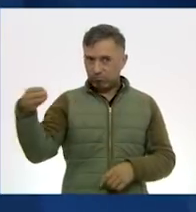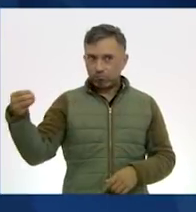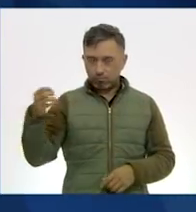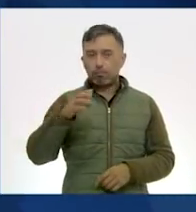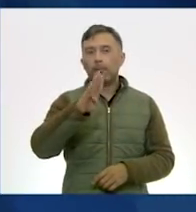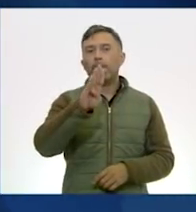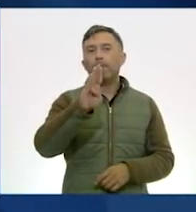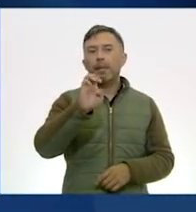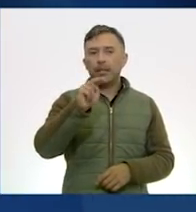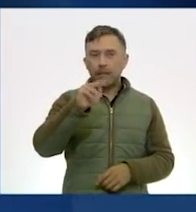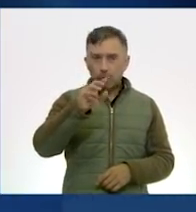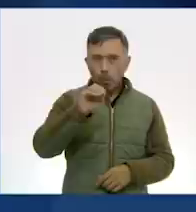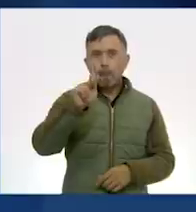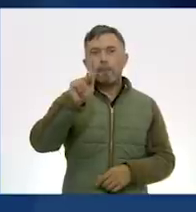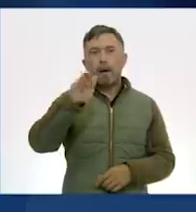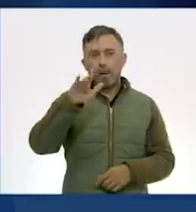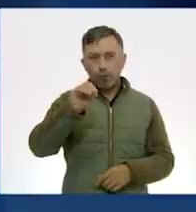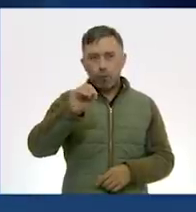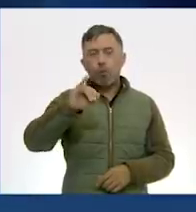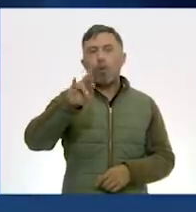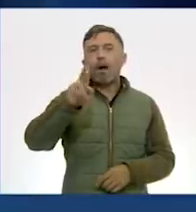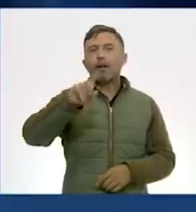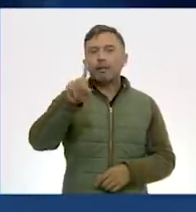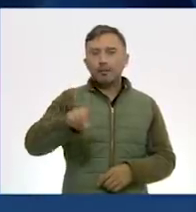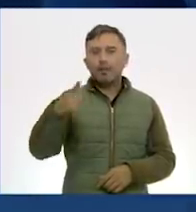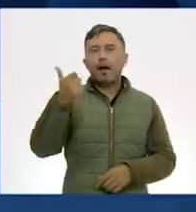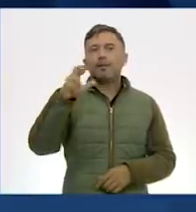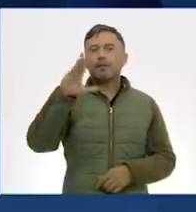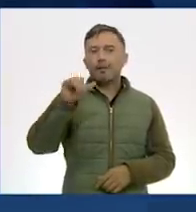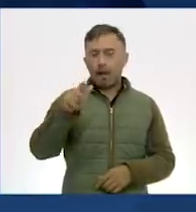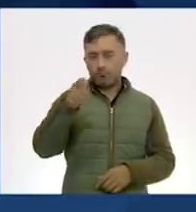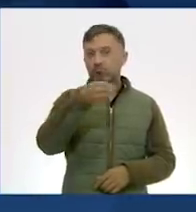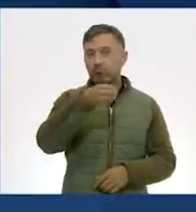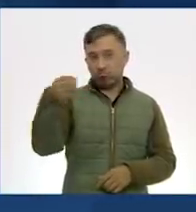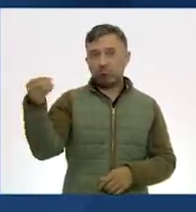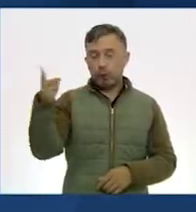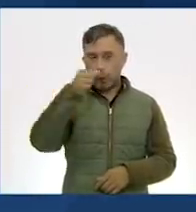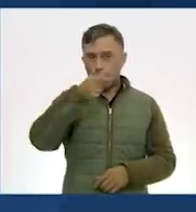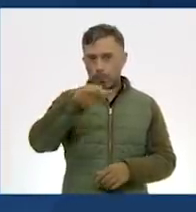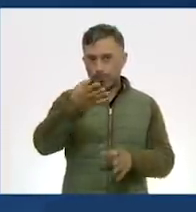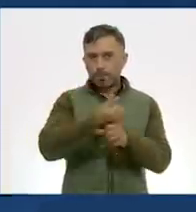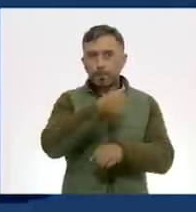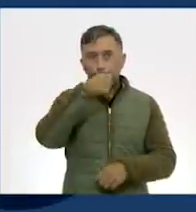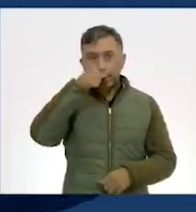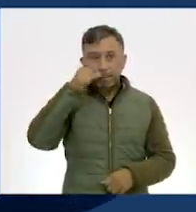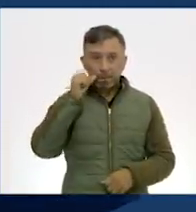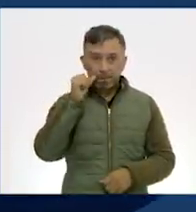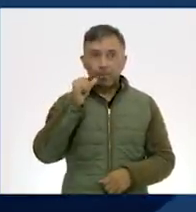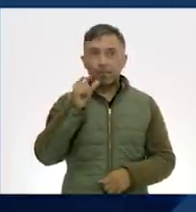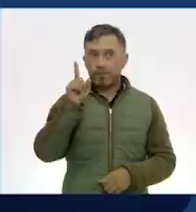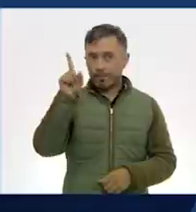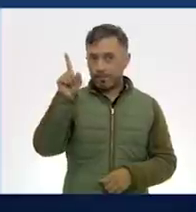García. Aquí está. Me dijeron que es el que se peina de la rayita para acá.